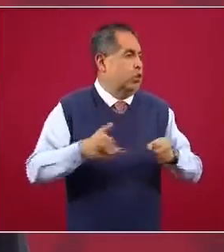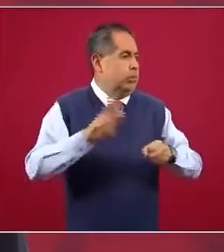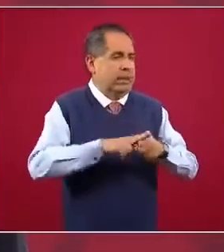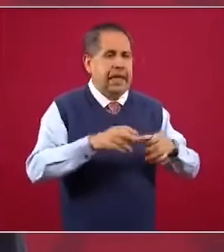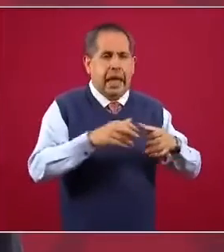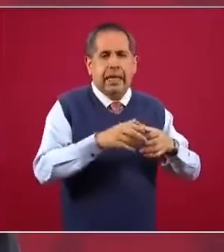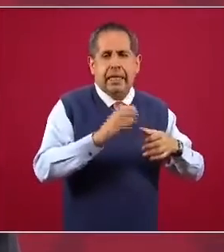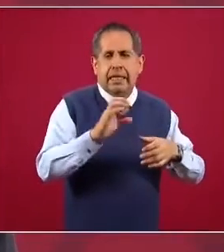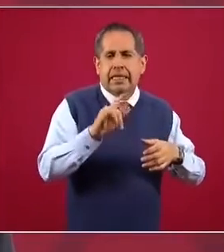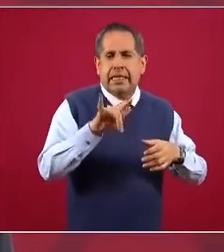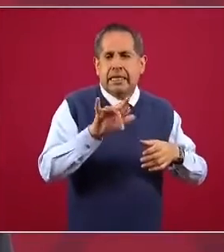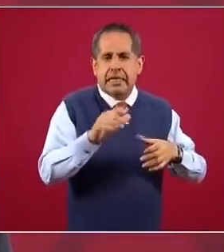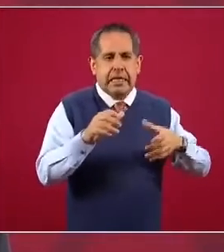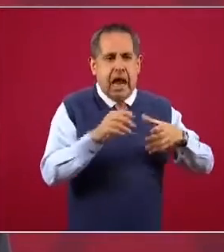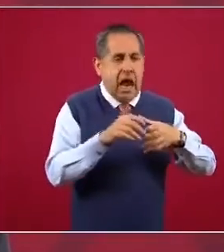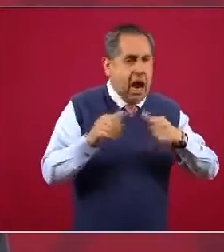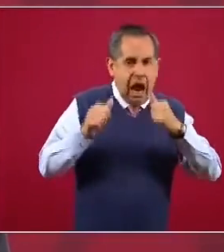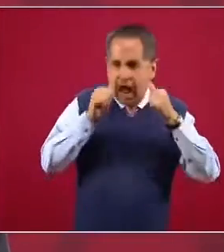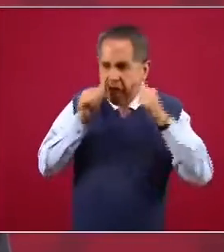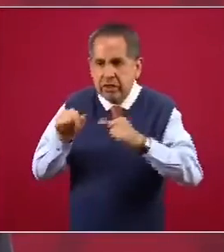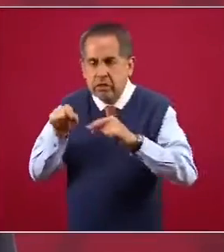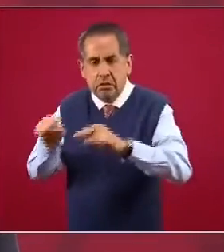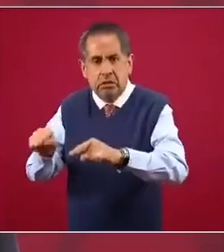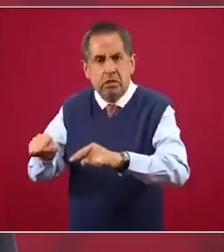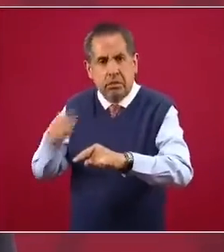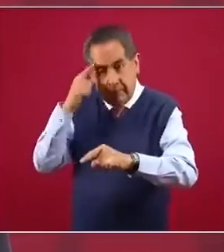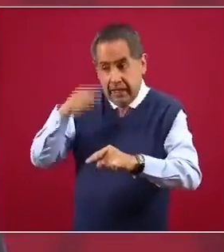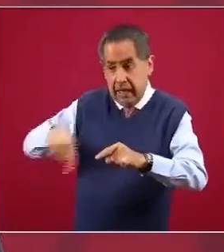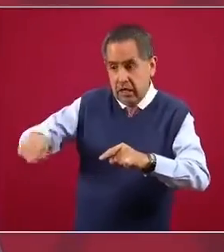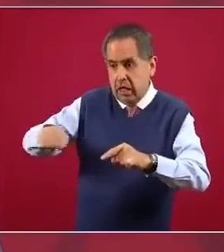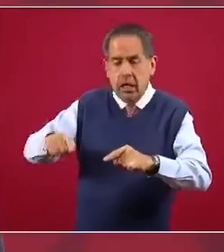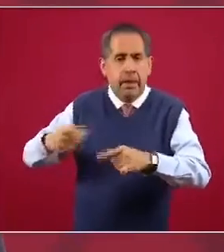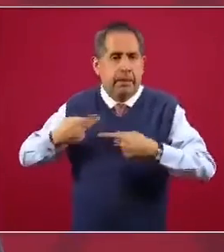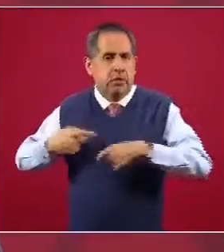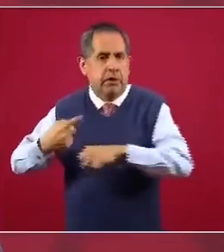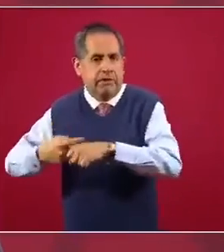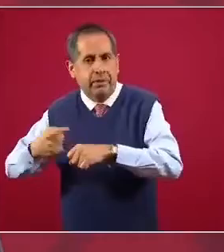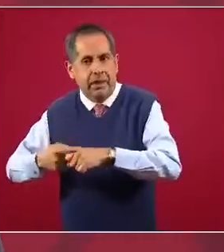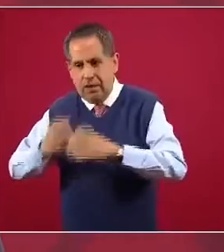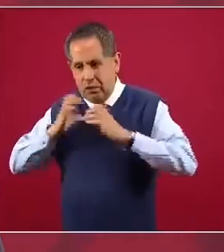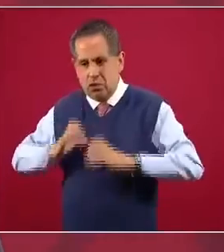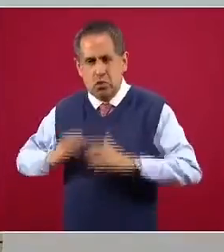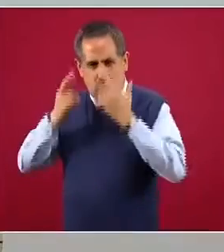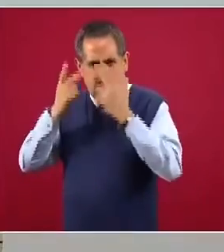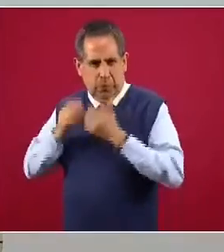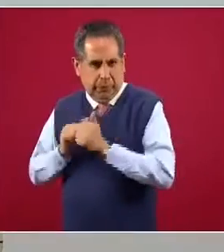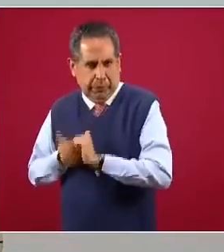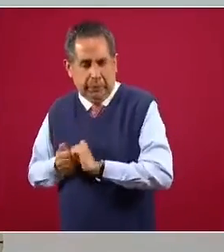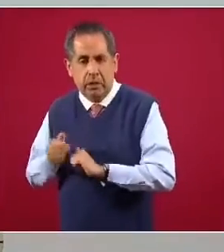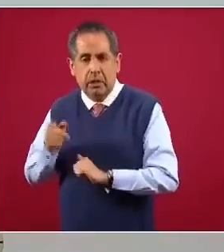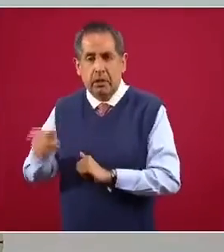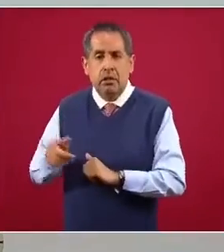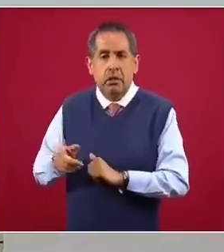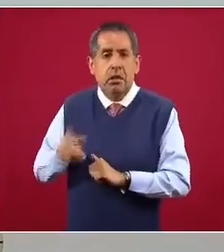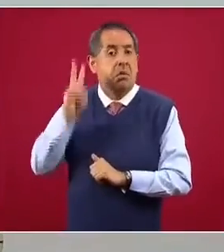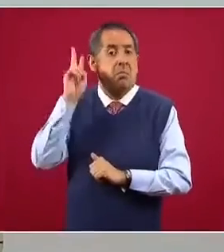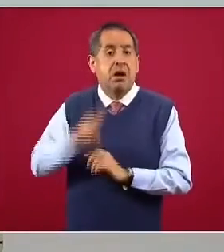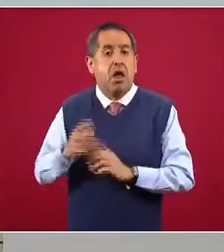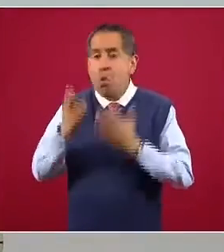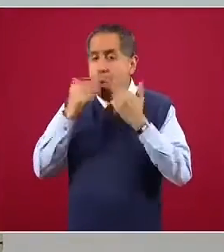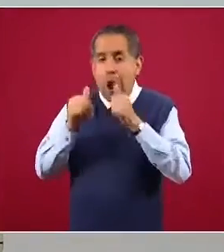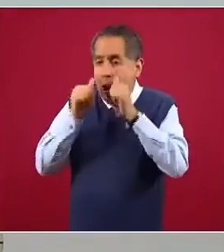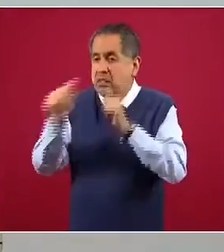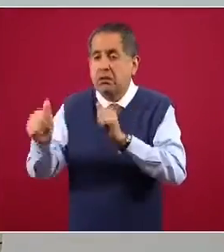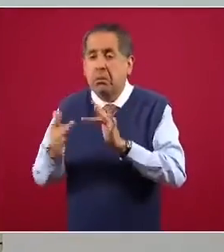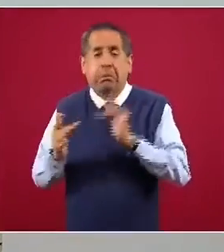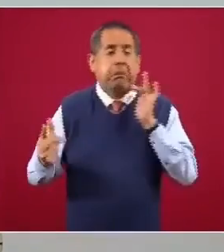salud que tendrían que estar especialmente para estas enfermedades crónicas muy cercano a todas las personas, está muy lejano. Es más,